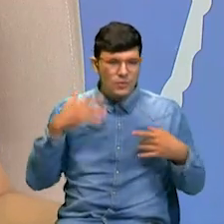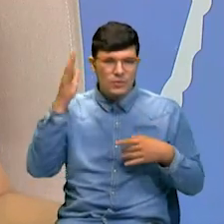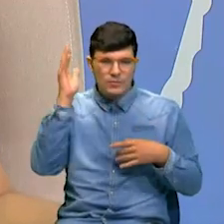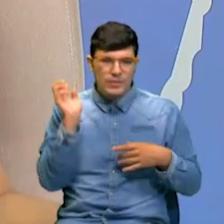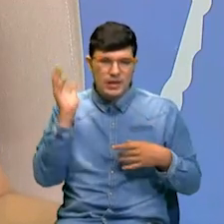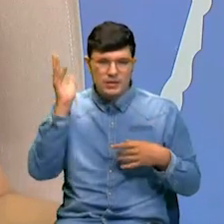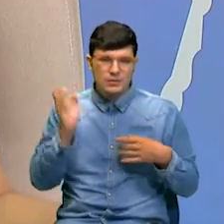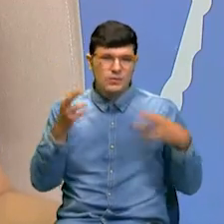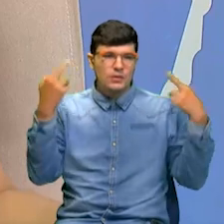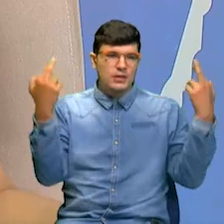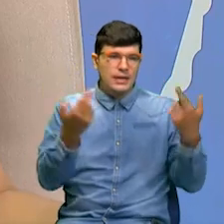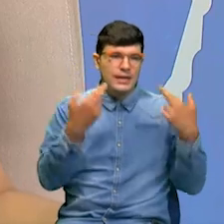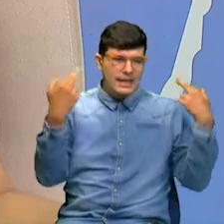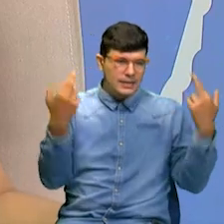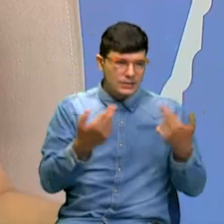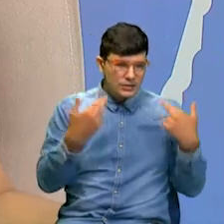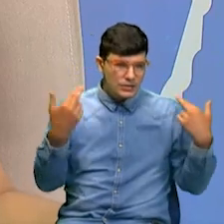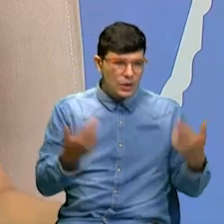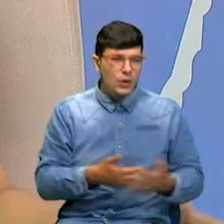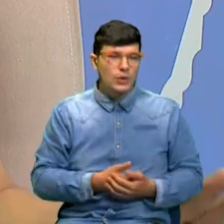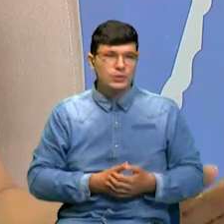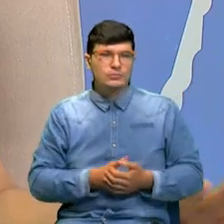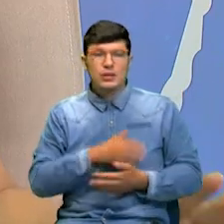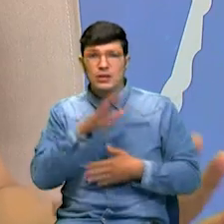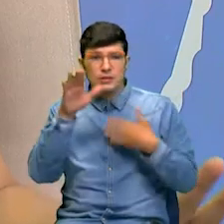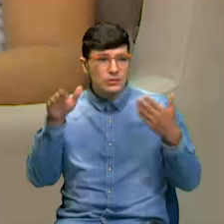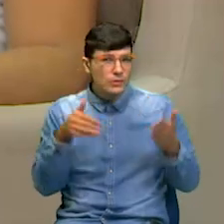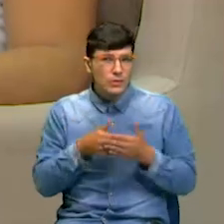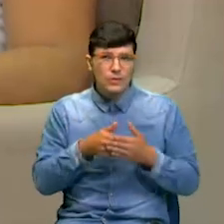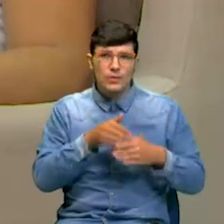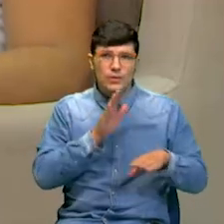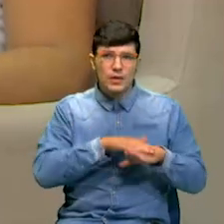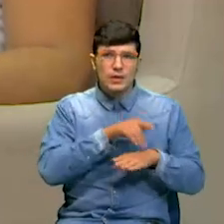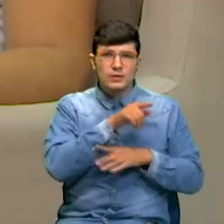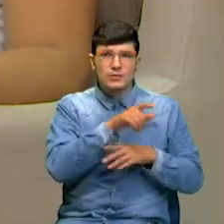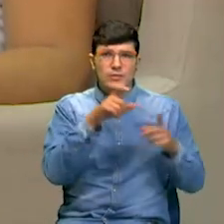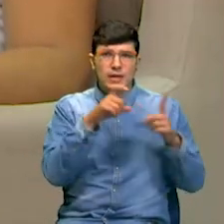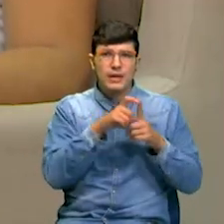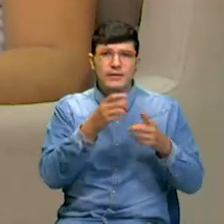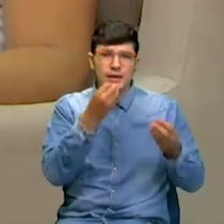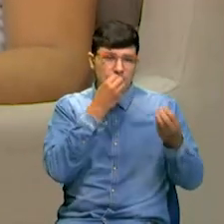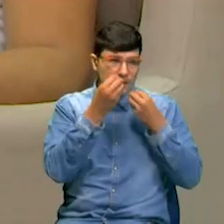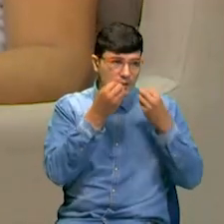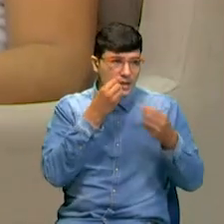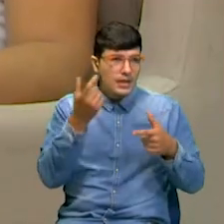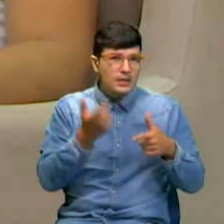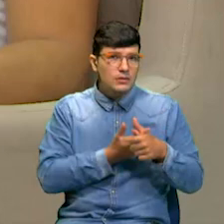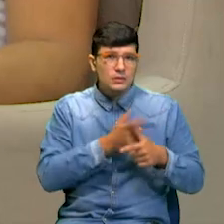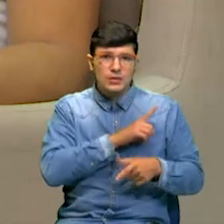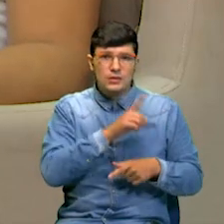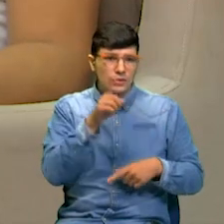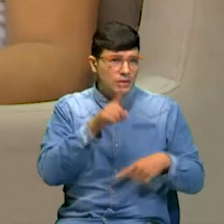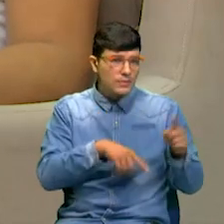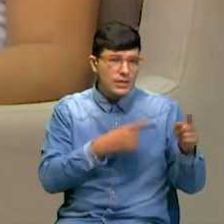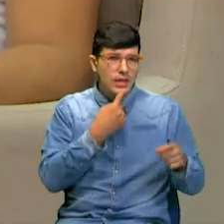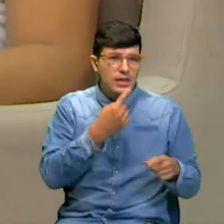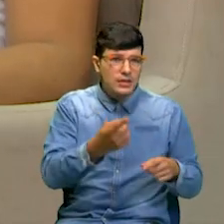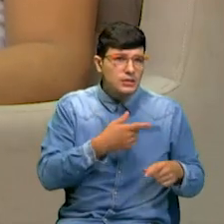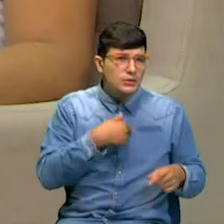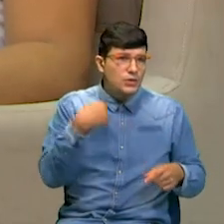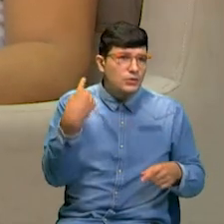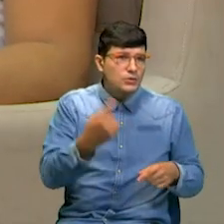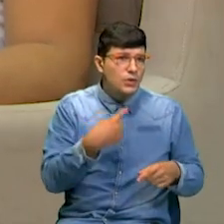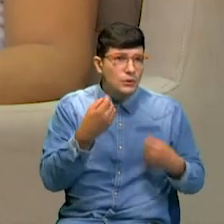Salud, recreación, todo lo que conlleva la palabra alimentos. Entonces no se puede decir, no, es que yo solamente le estoy